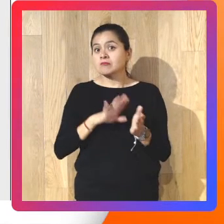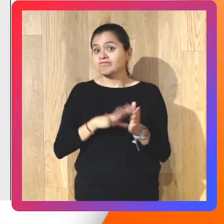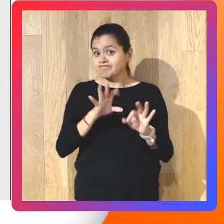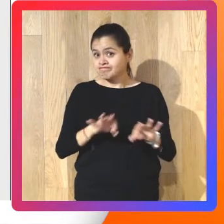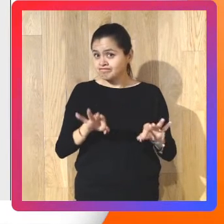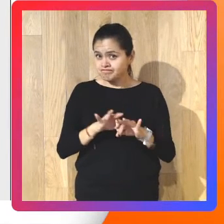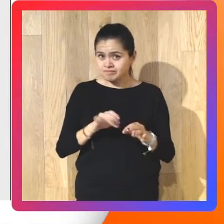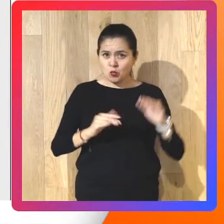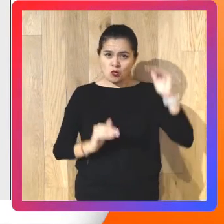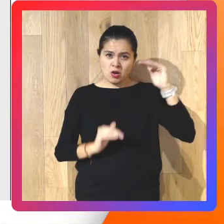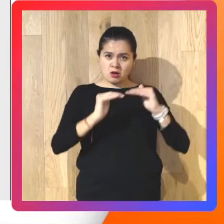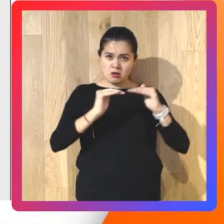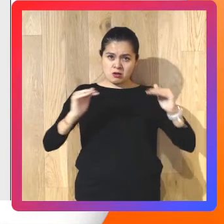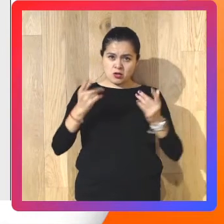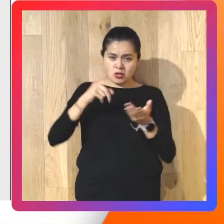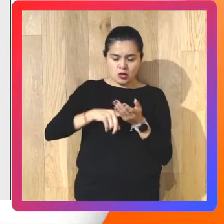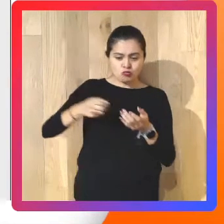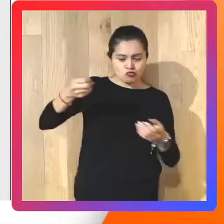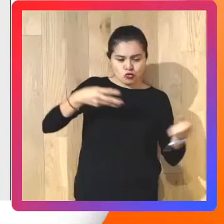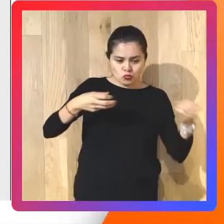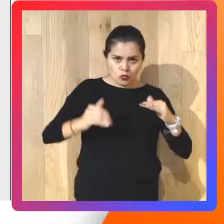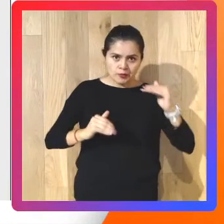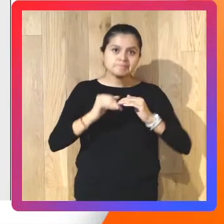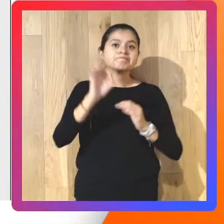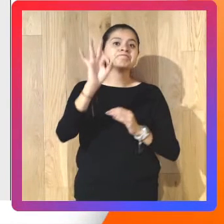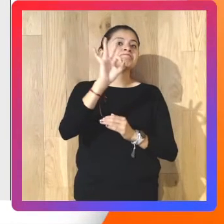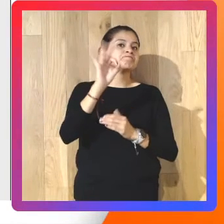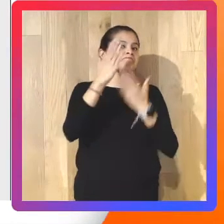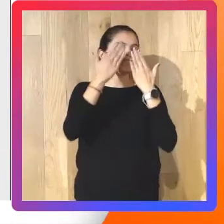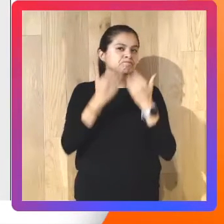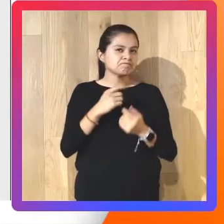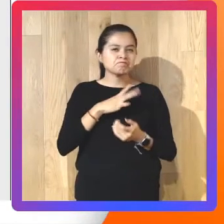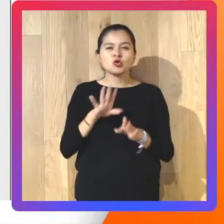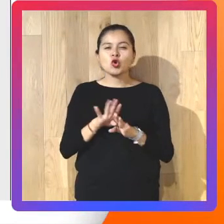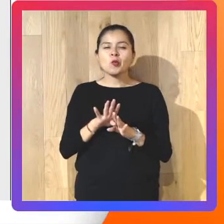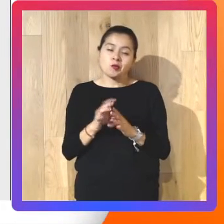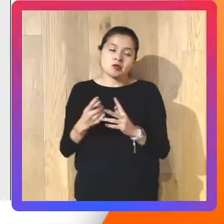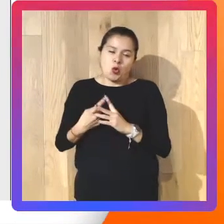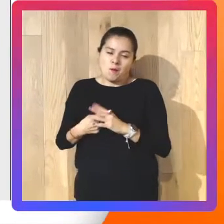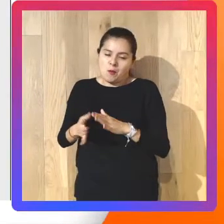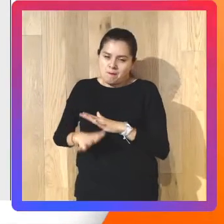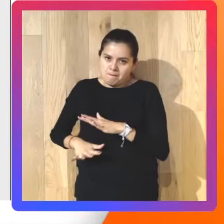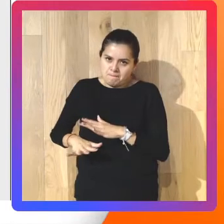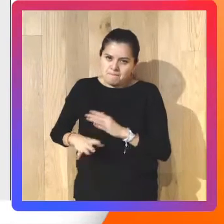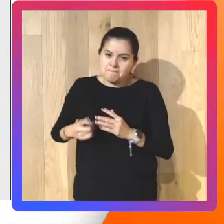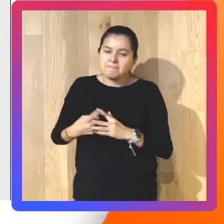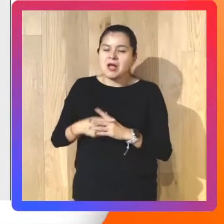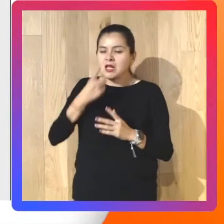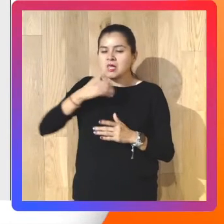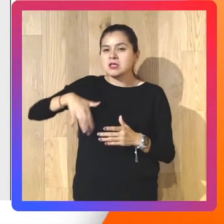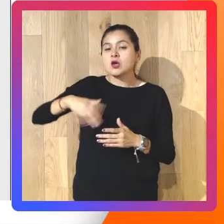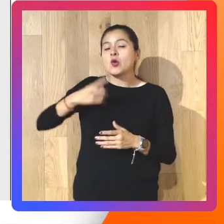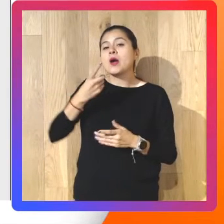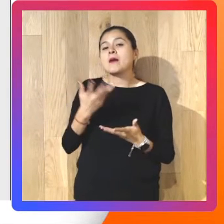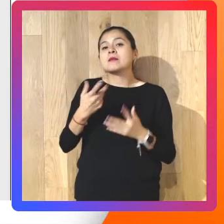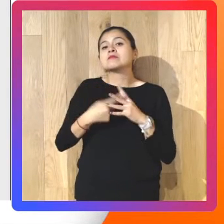compensación, en razón de que, aunque no es en principio, ya se mencionó también el objetivo de